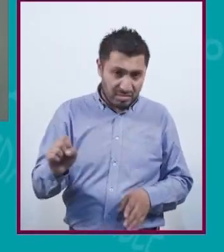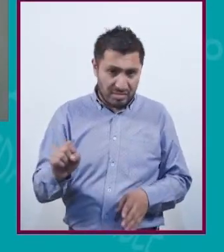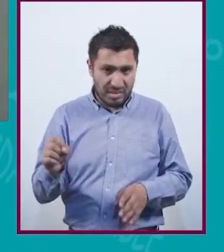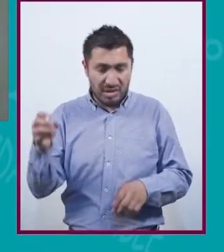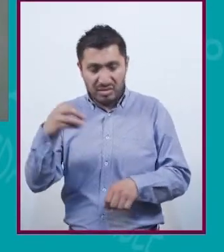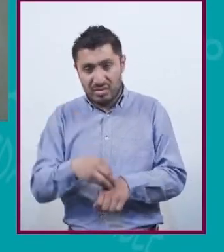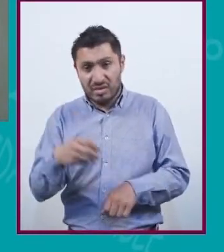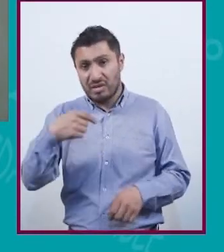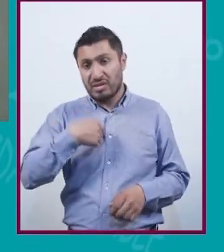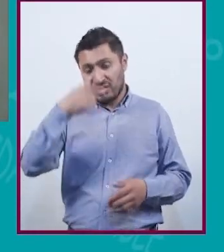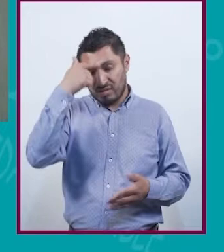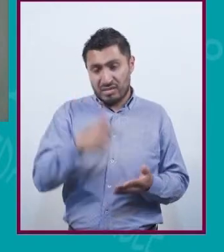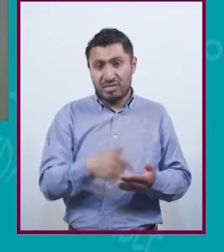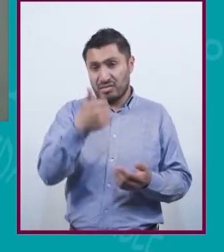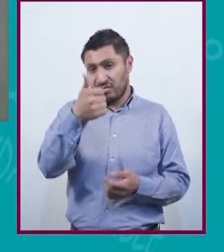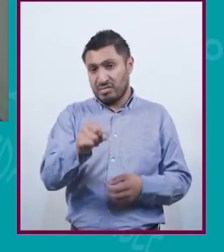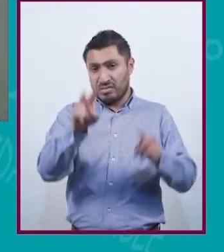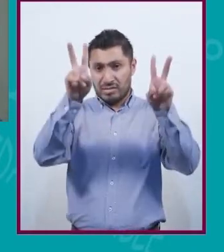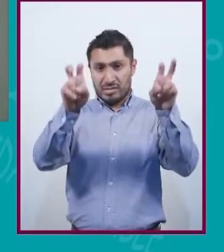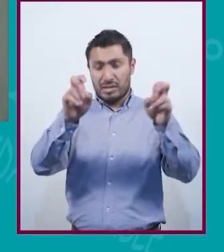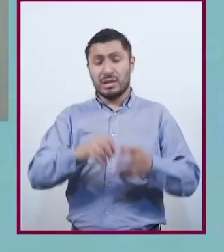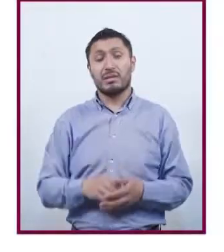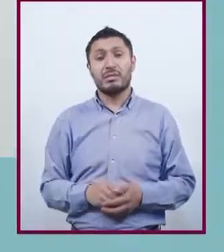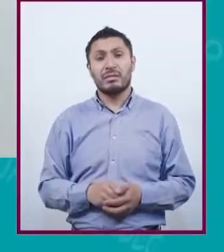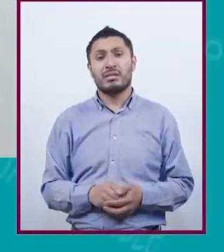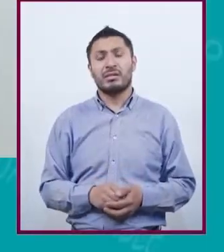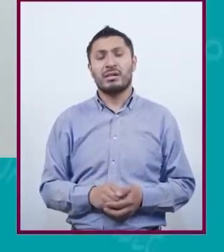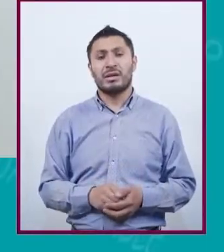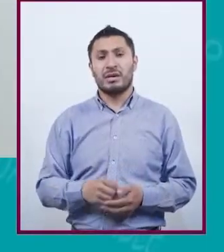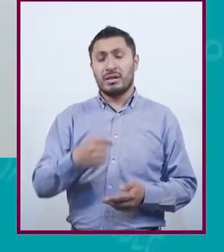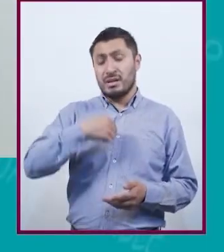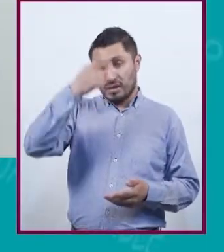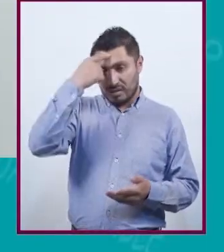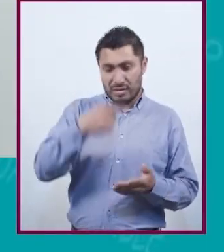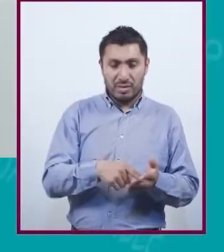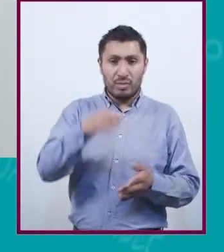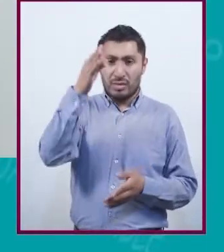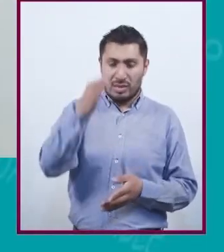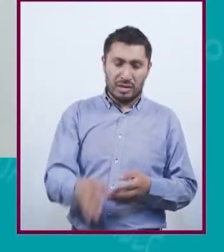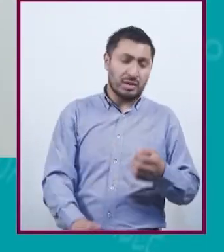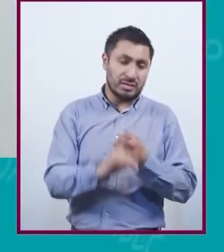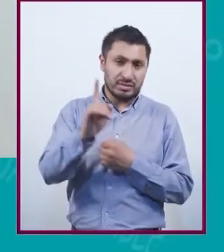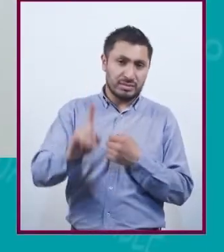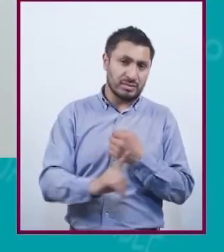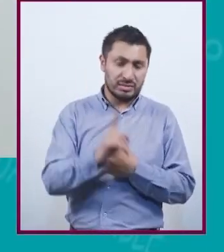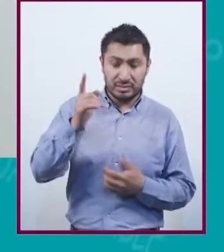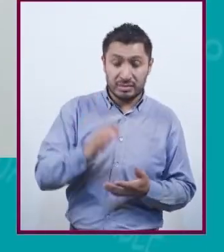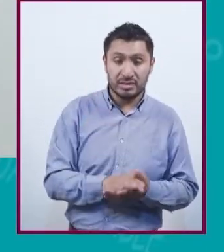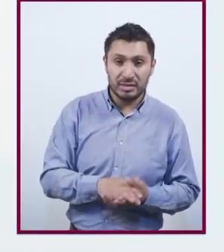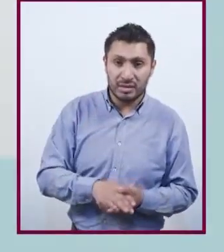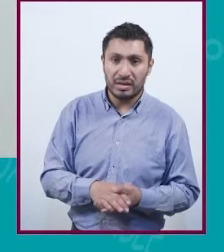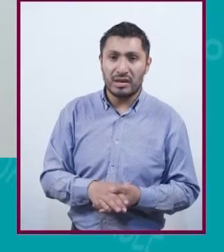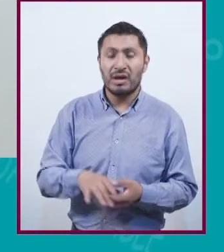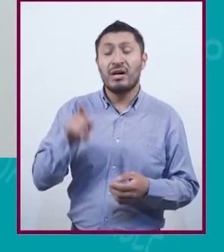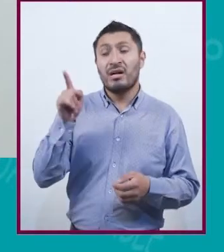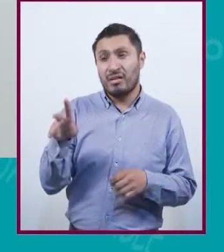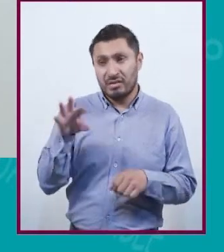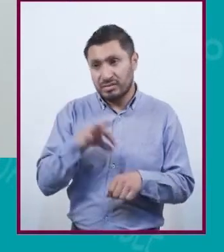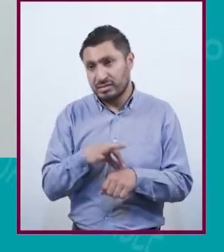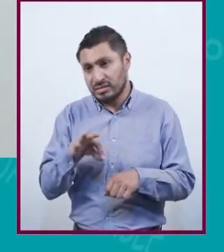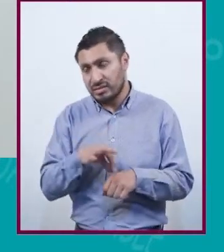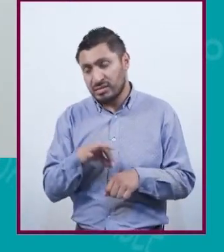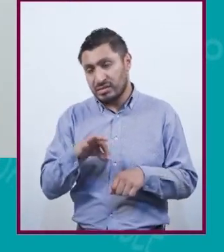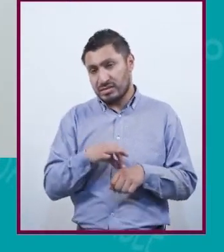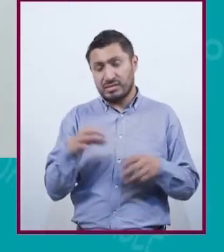atroces, y yo creo que por ahí va el tema. Yo creo que es a saber cómo enfrentar los problemas, porque